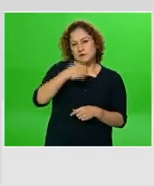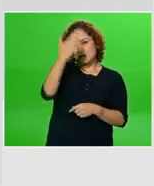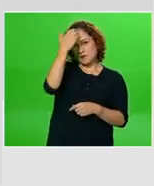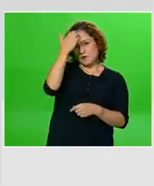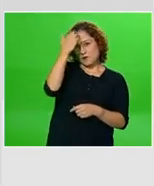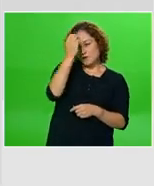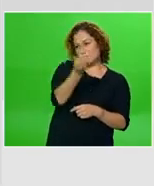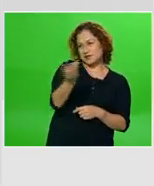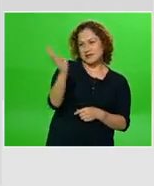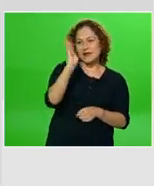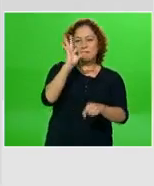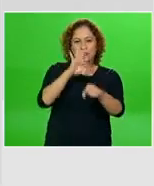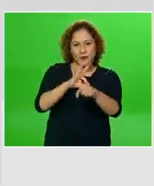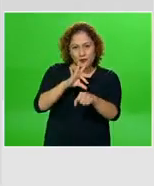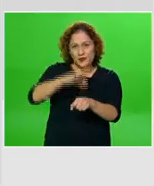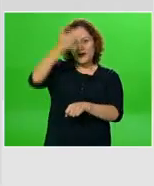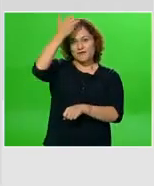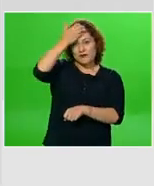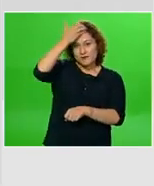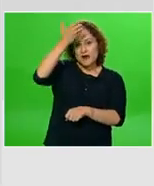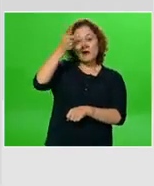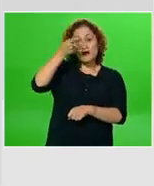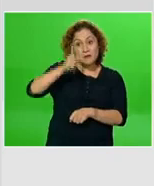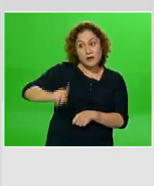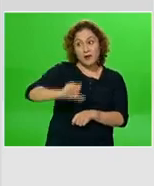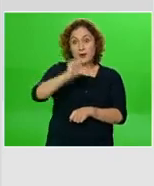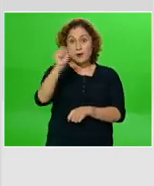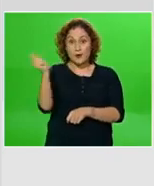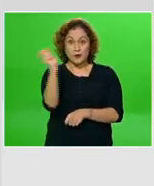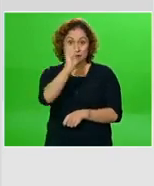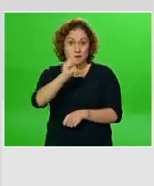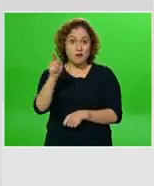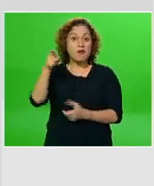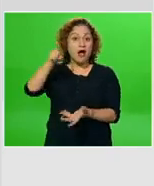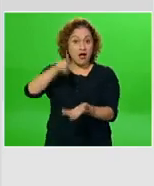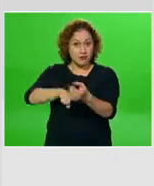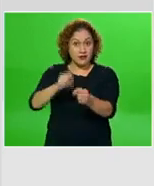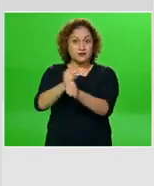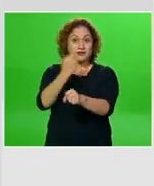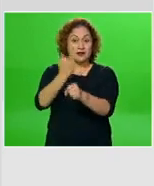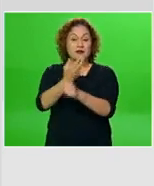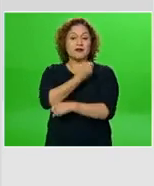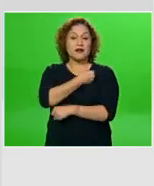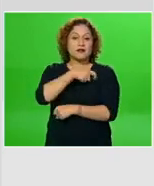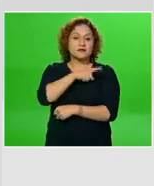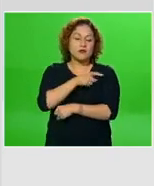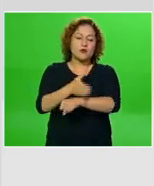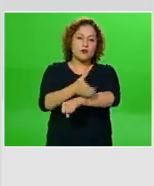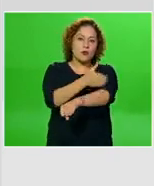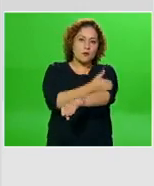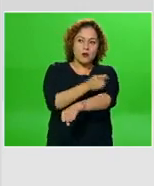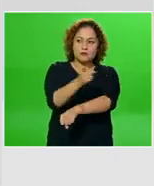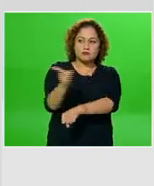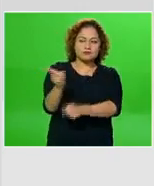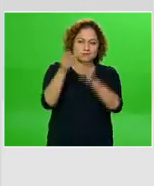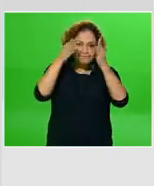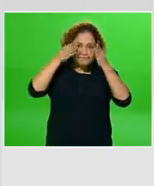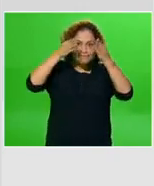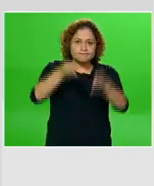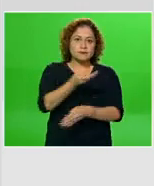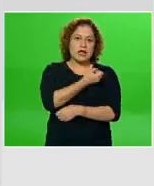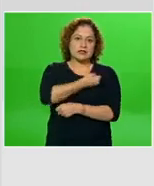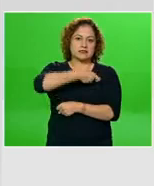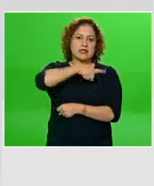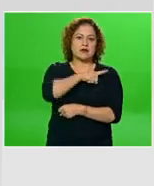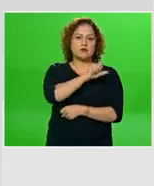y de enfermería pero también en muchos muchos otros más y compañeros colegas dedicados a la salud de nuestra población